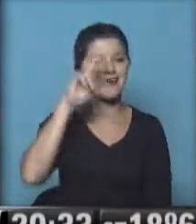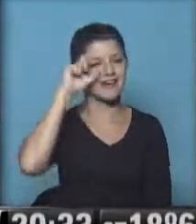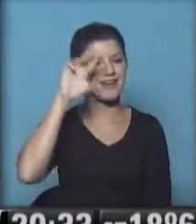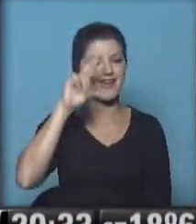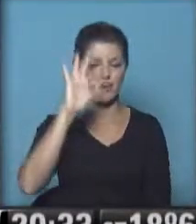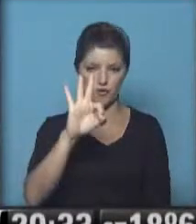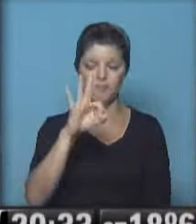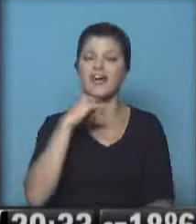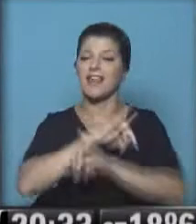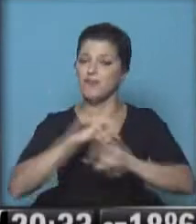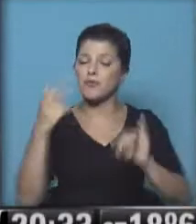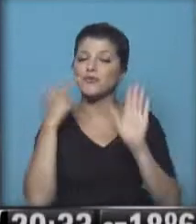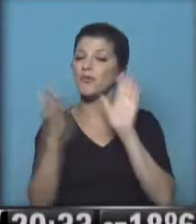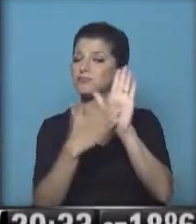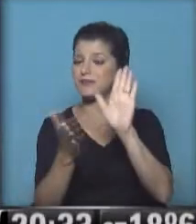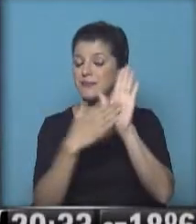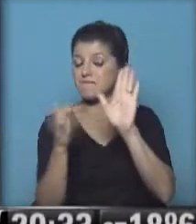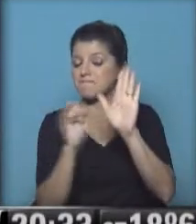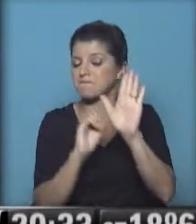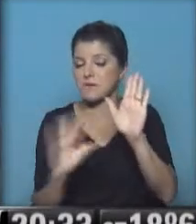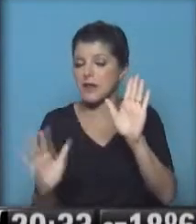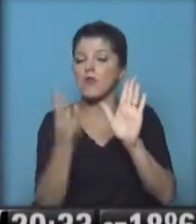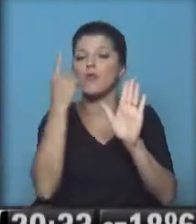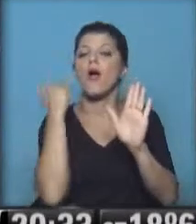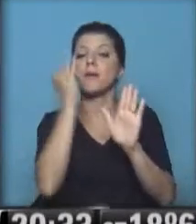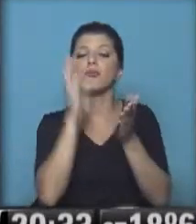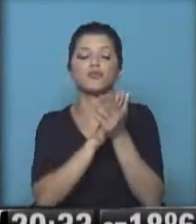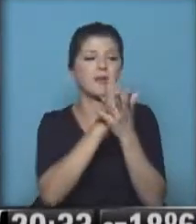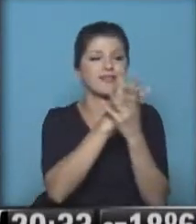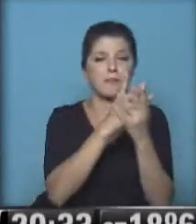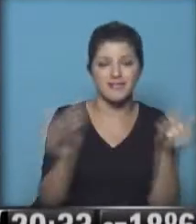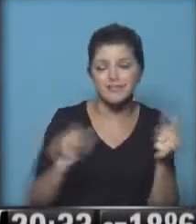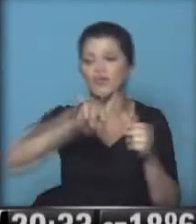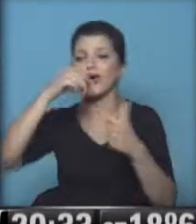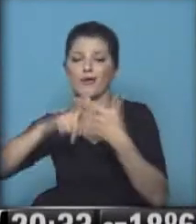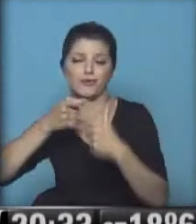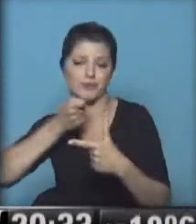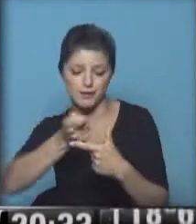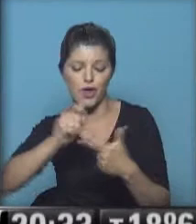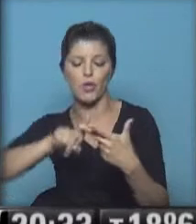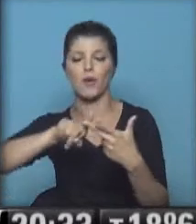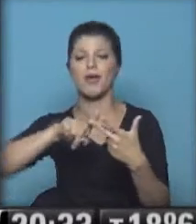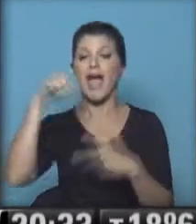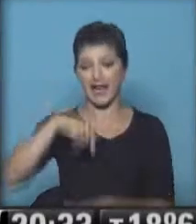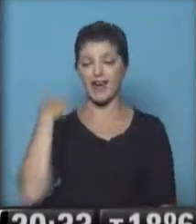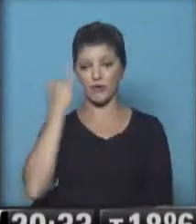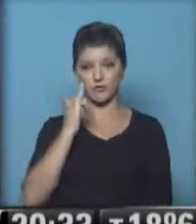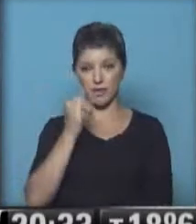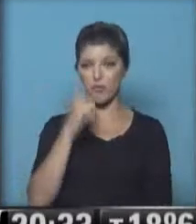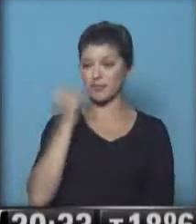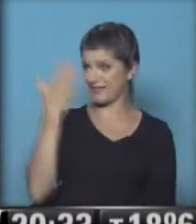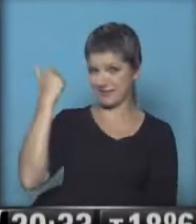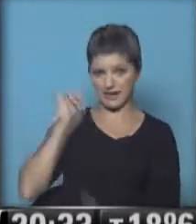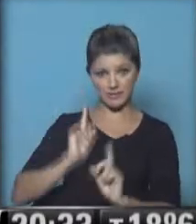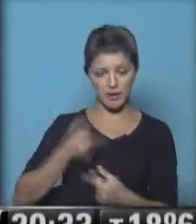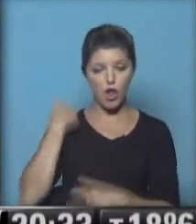se han brindado son realmente espeluznantes. Uno habla de desaparecidos, uno habla de asesinados. Les comentábamos aquí hace unos días